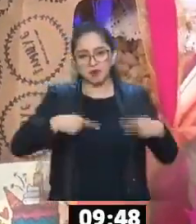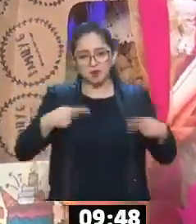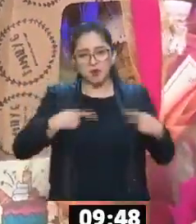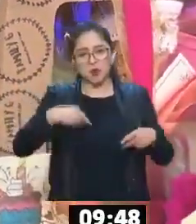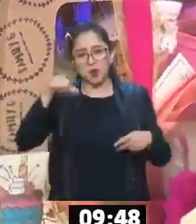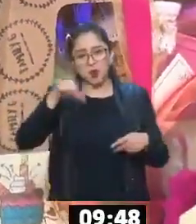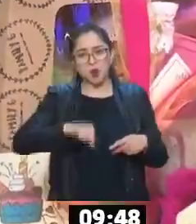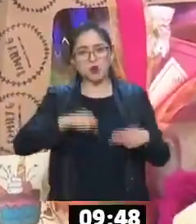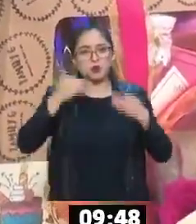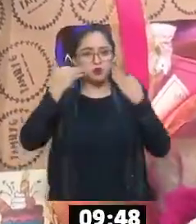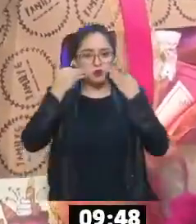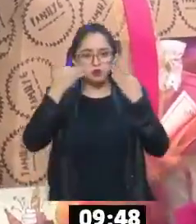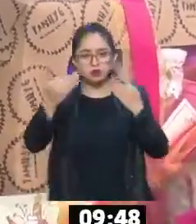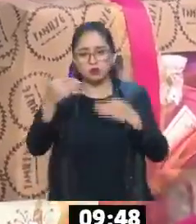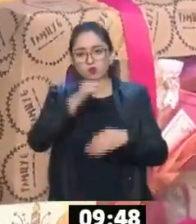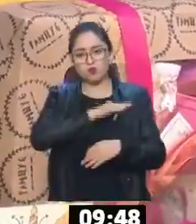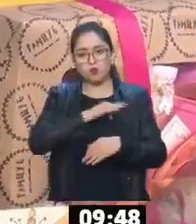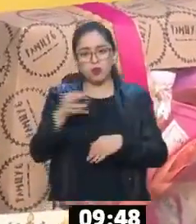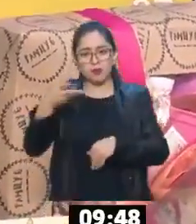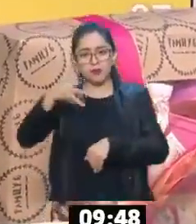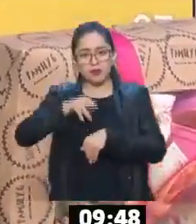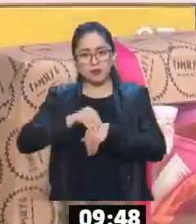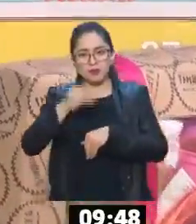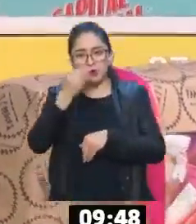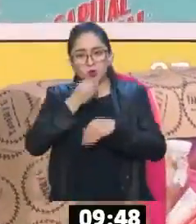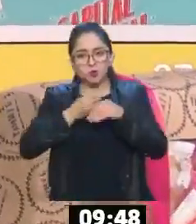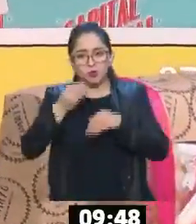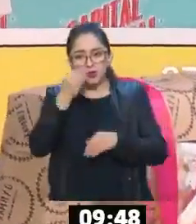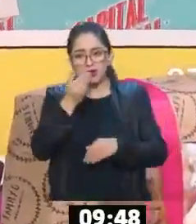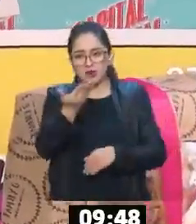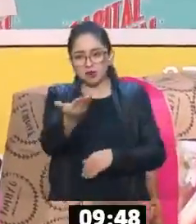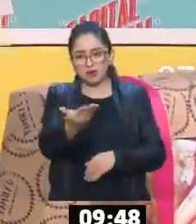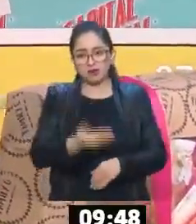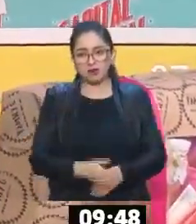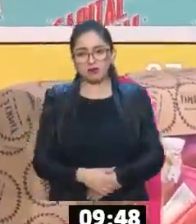día de hoy la nutrióloga le dio permiso. Venga.